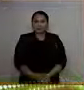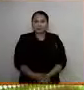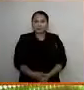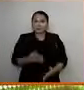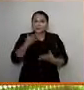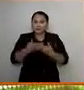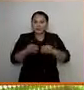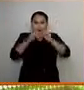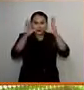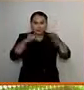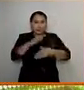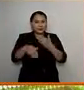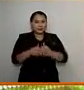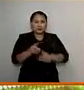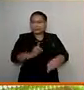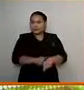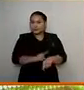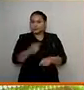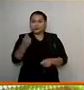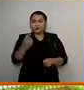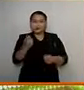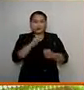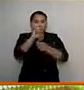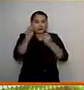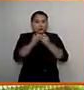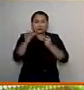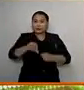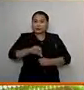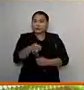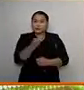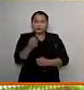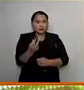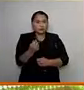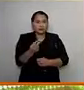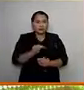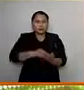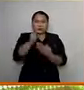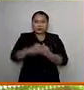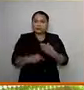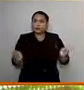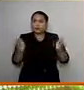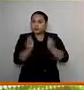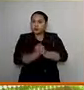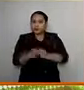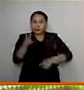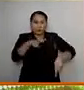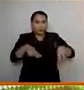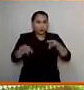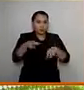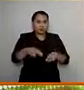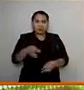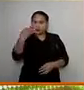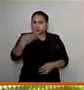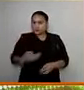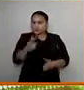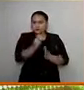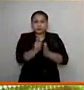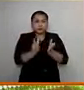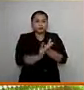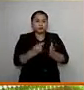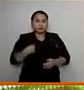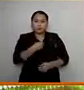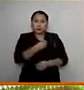Muy buenos días a todos, ya son las 11 en punto de hoy, jueves 12 de noviembre. Y en compañía de la auditora que verifica todos nuestros